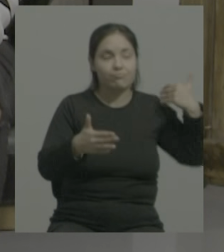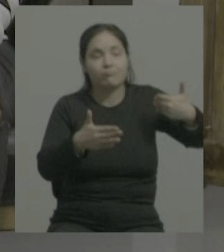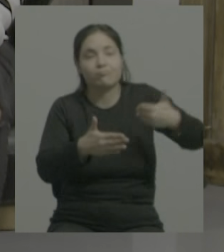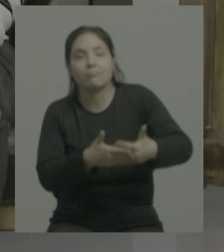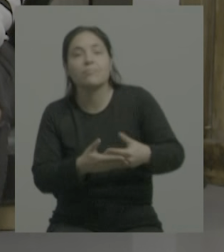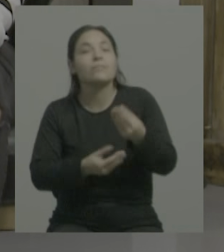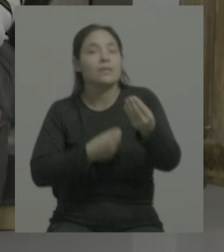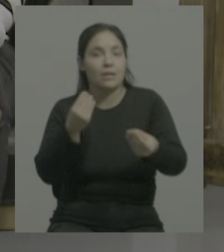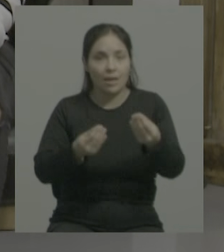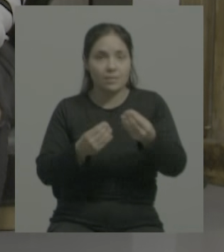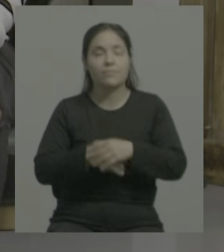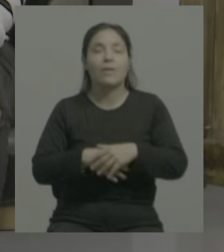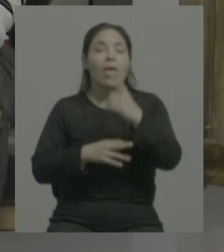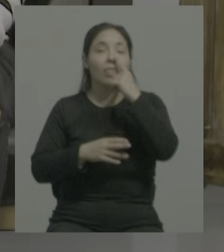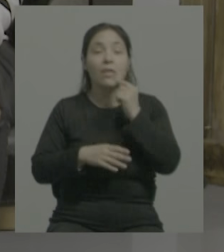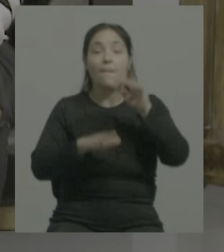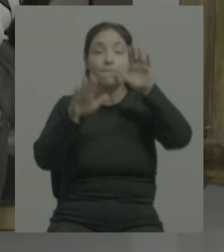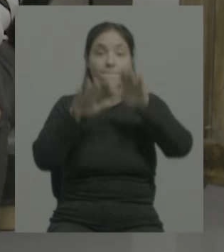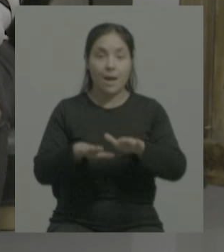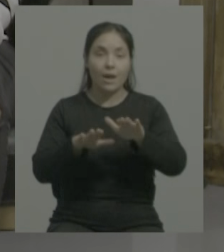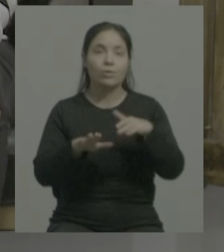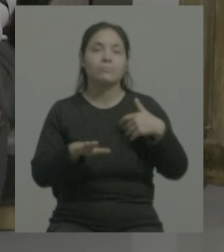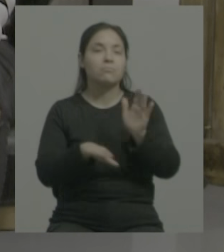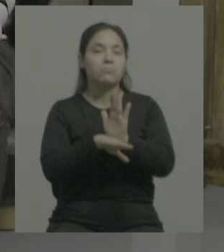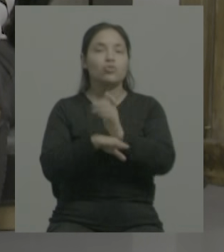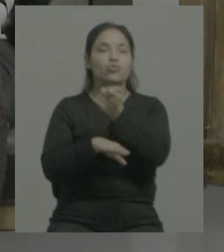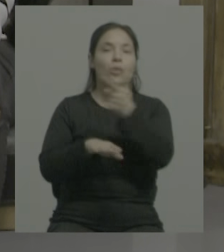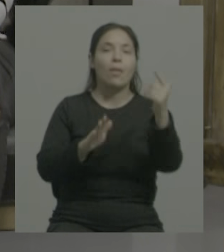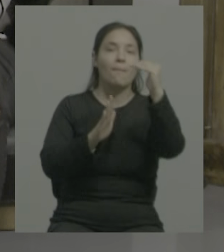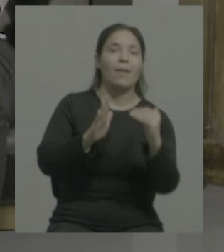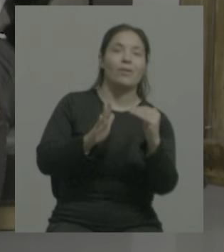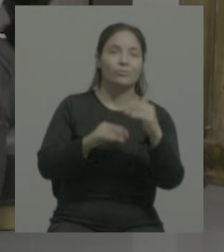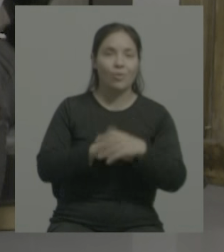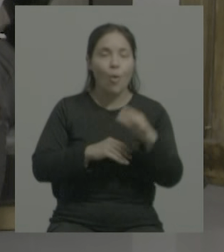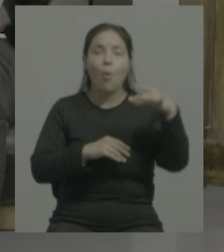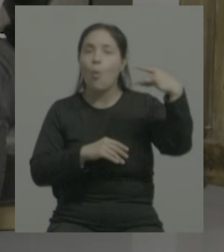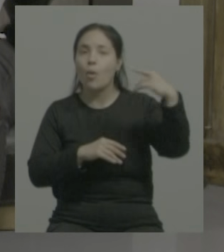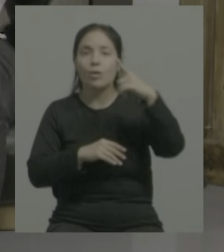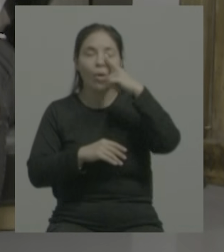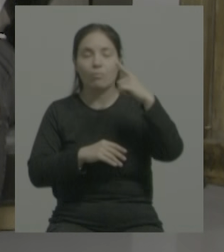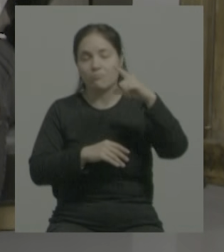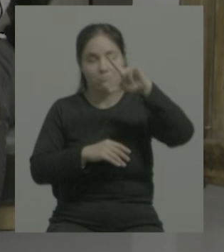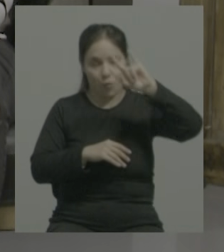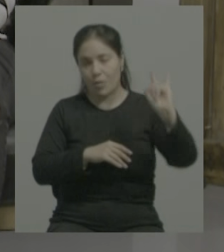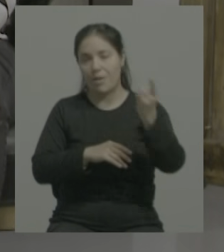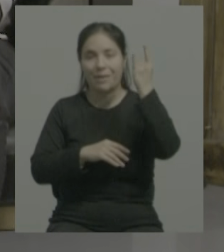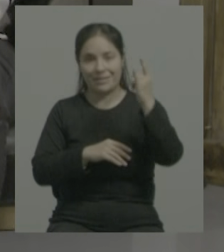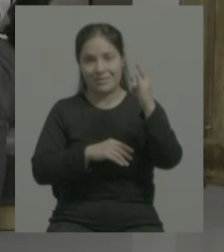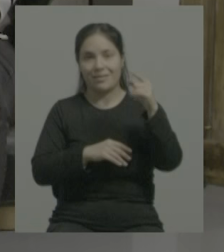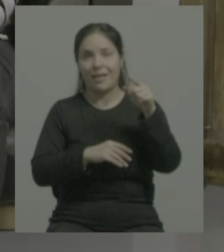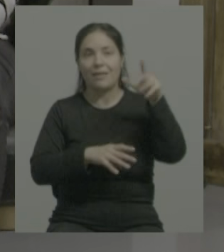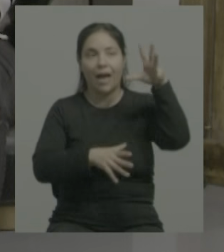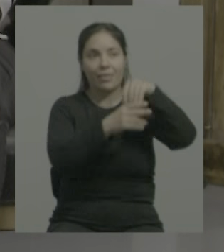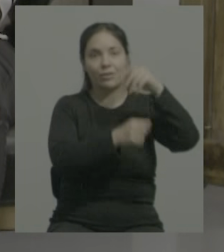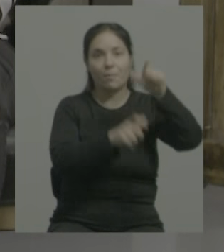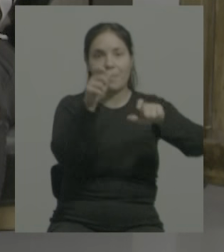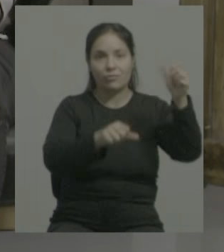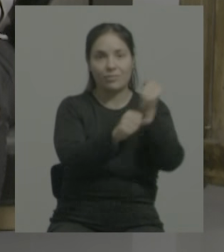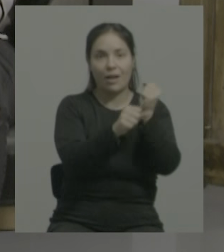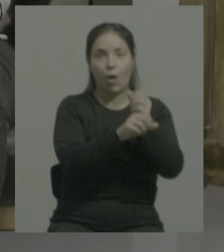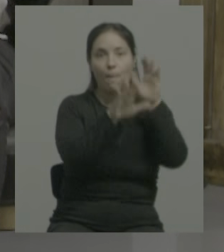posibilidad de descuento de los días de paro, que es la única universidad en el país en donde se les descuenta los días de paro a los trabajadores o trabajadoras que hacen